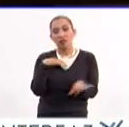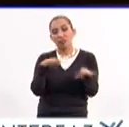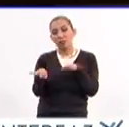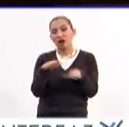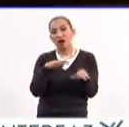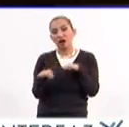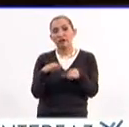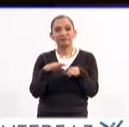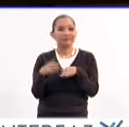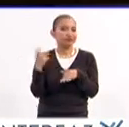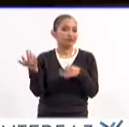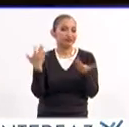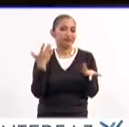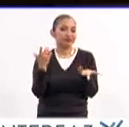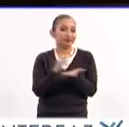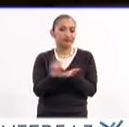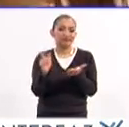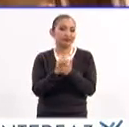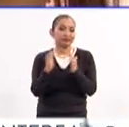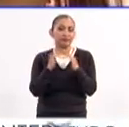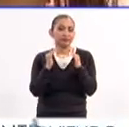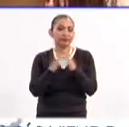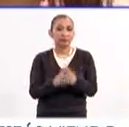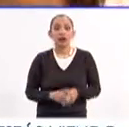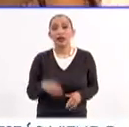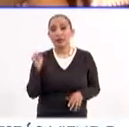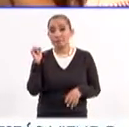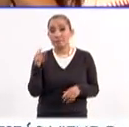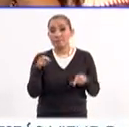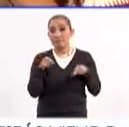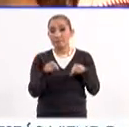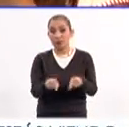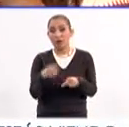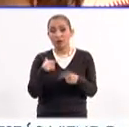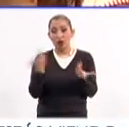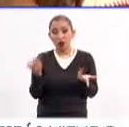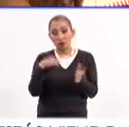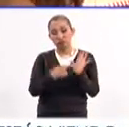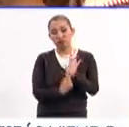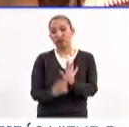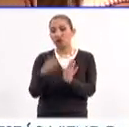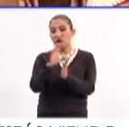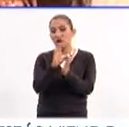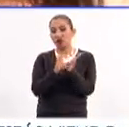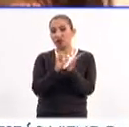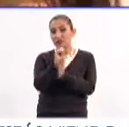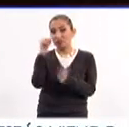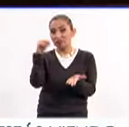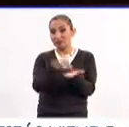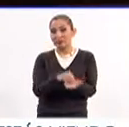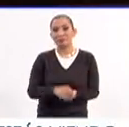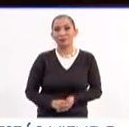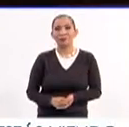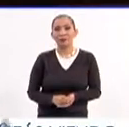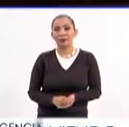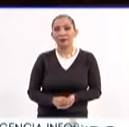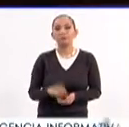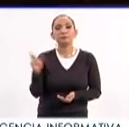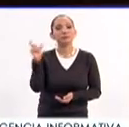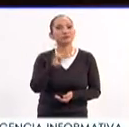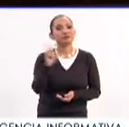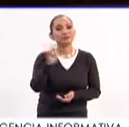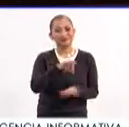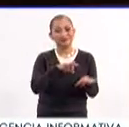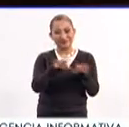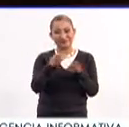en trabajo del hogar. Al mismo tiempo, dejó huella en la Constitución misma. Y durante el